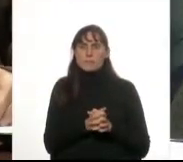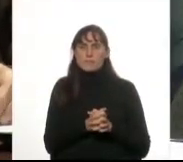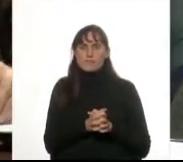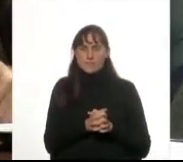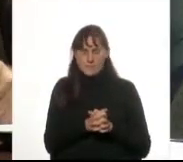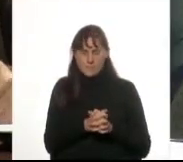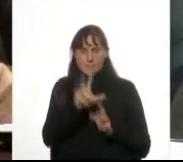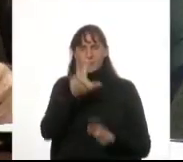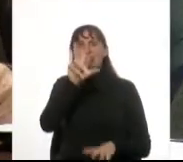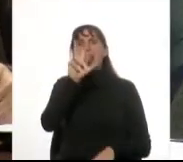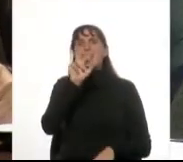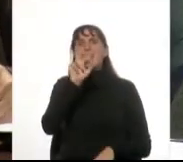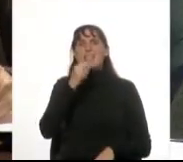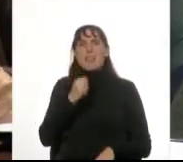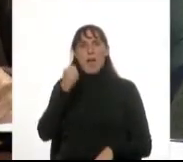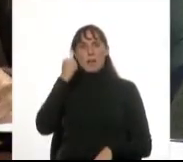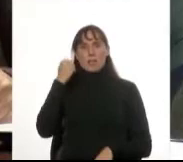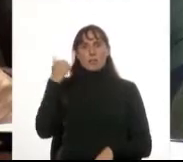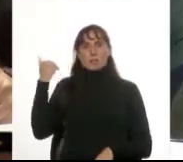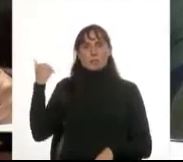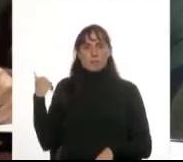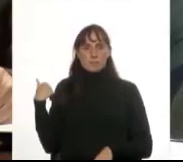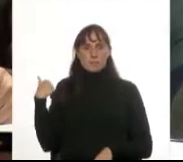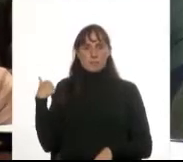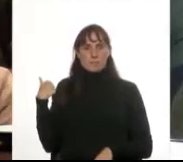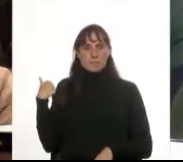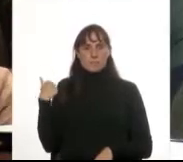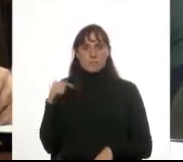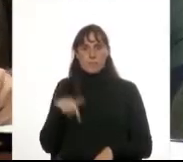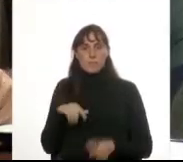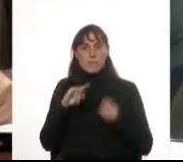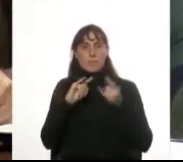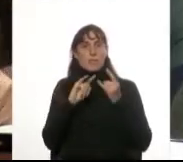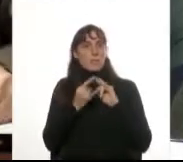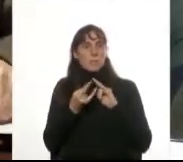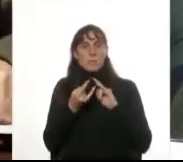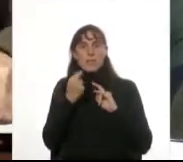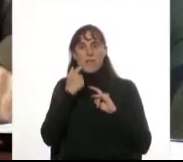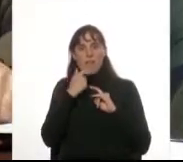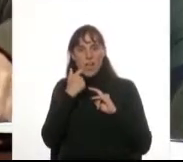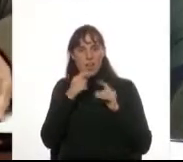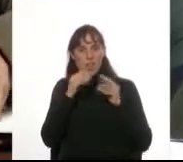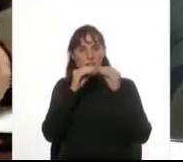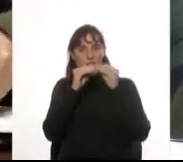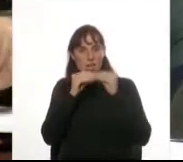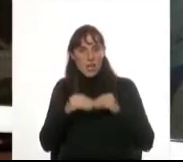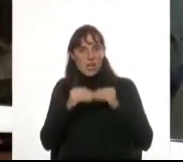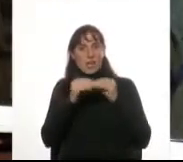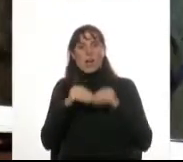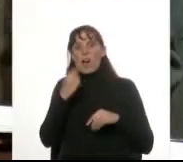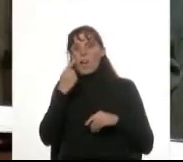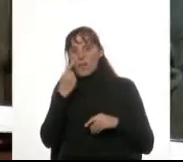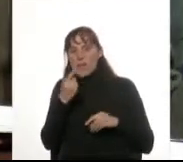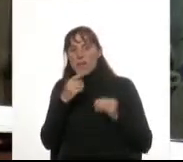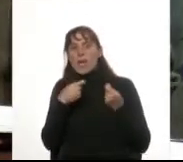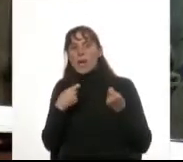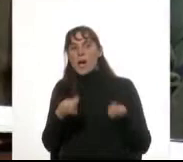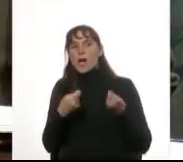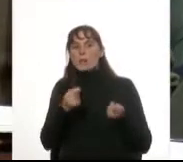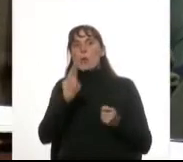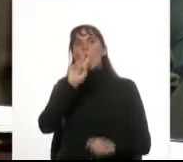Hace más de 30 años que en el Parlamento no hay rendición de cuentas de los gastos de viático.